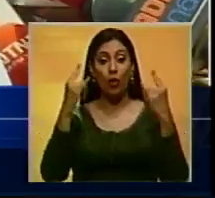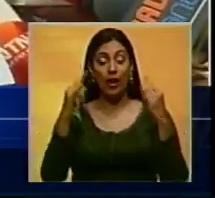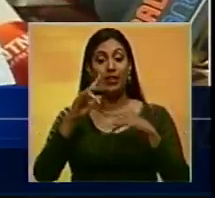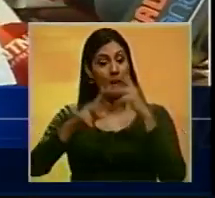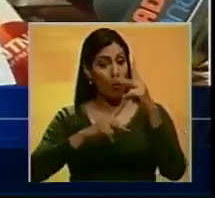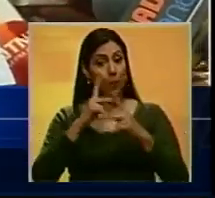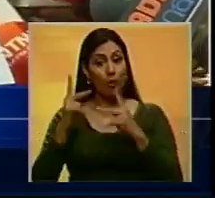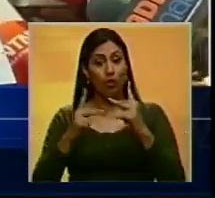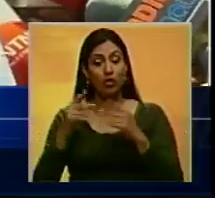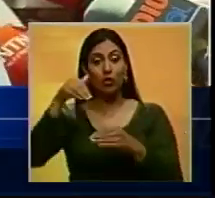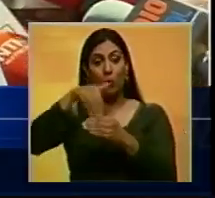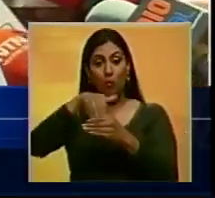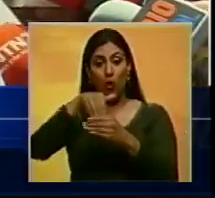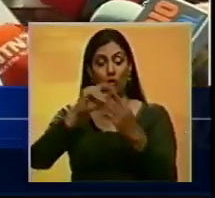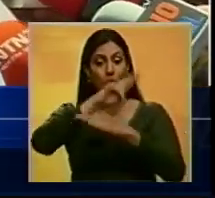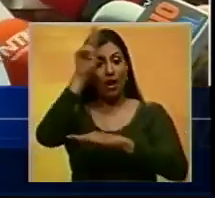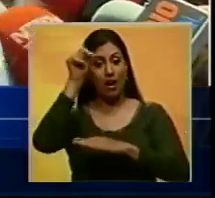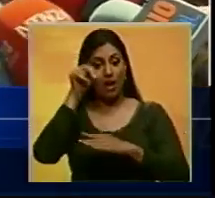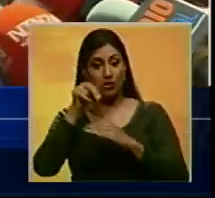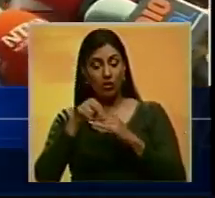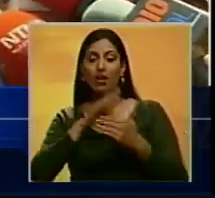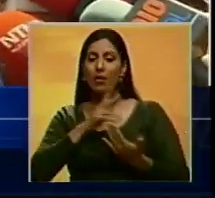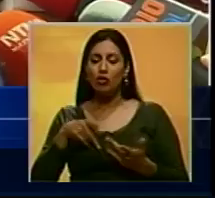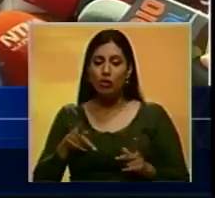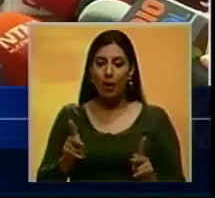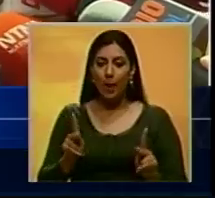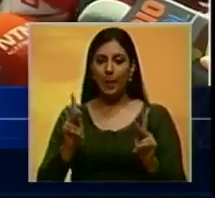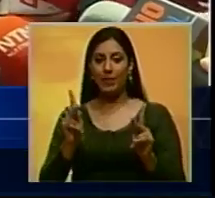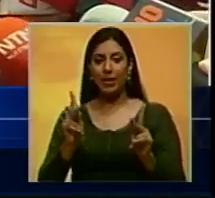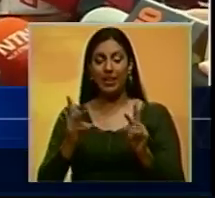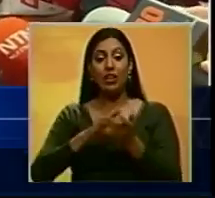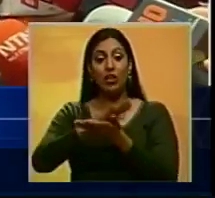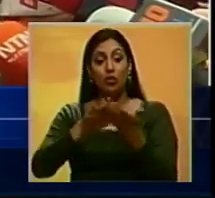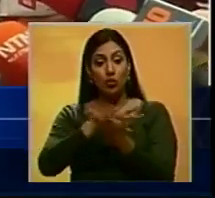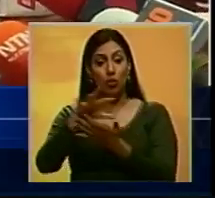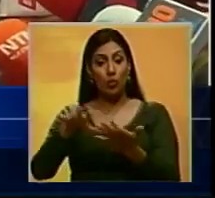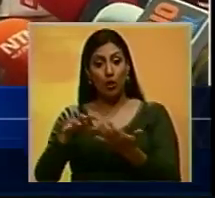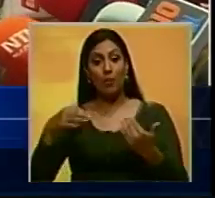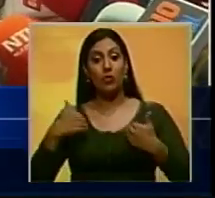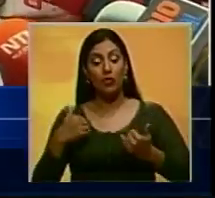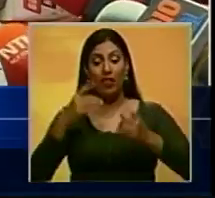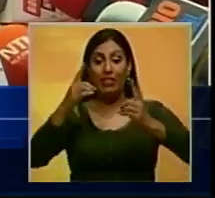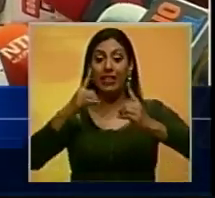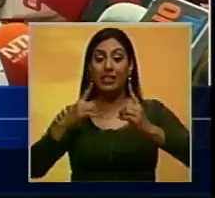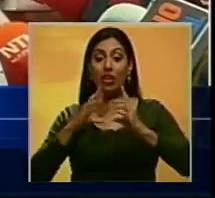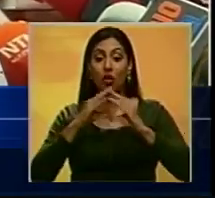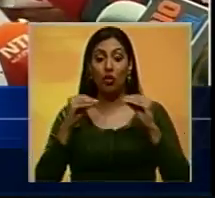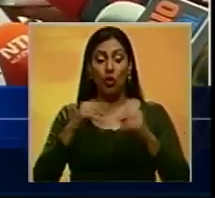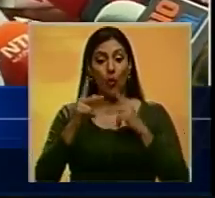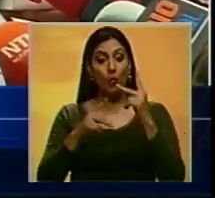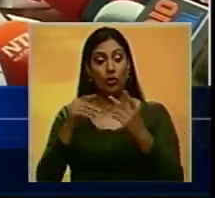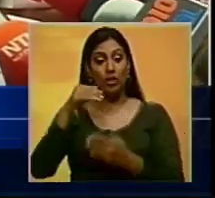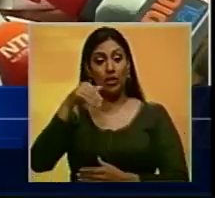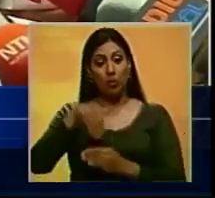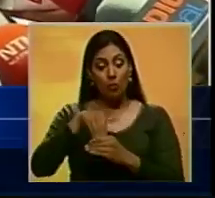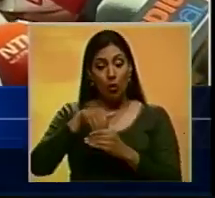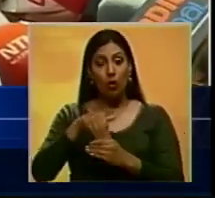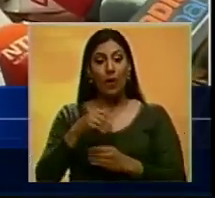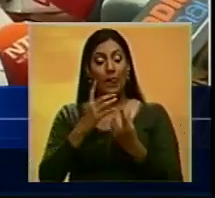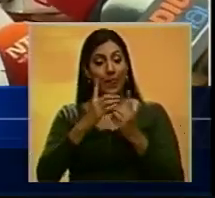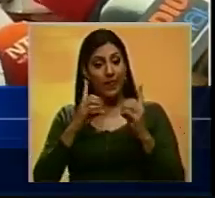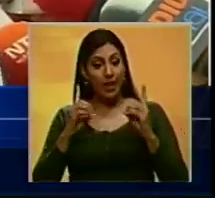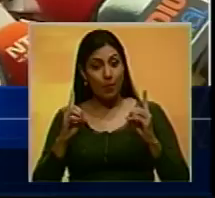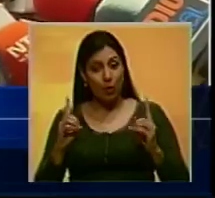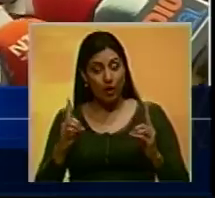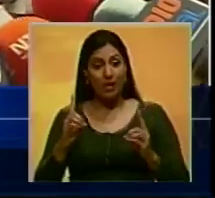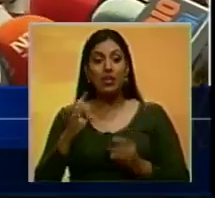un proceso electoral nacional que nos permita salir de esta crisis, decidir todo en un proceso popular,